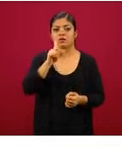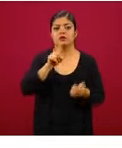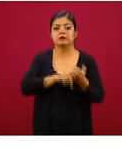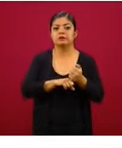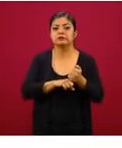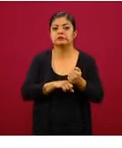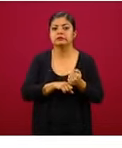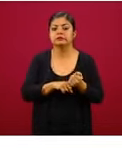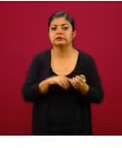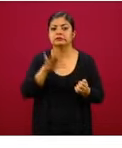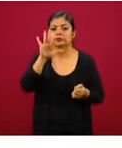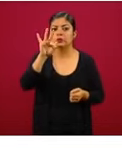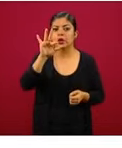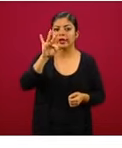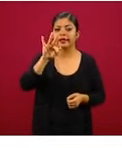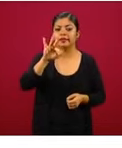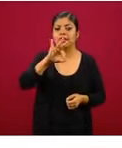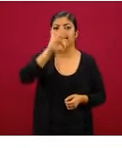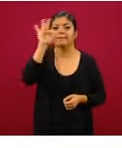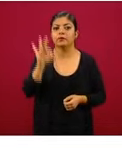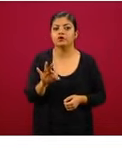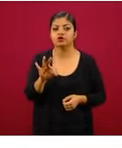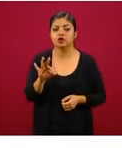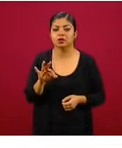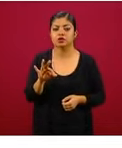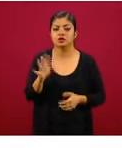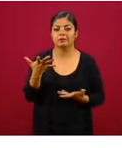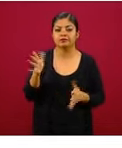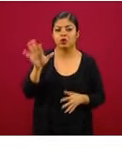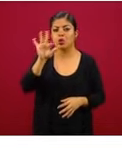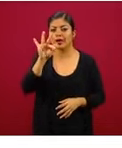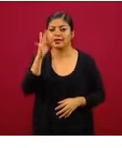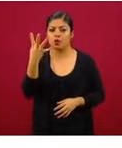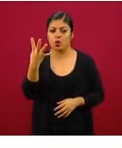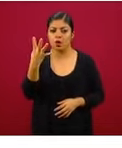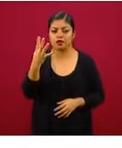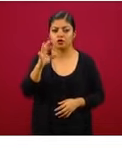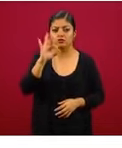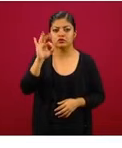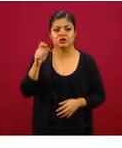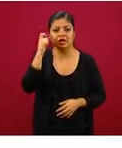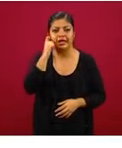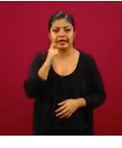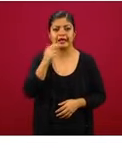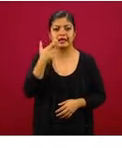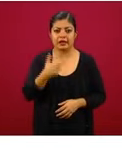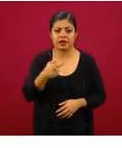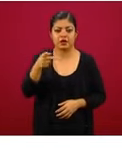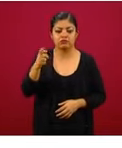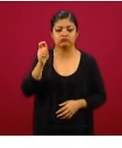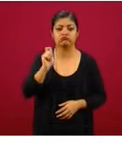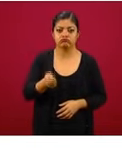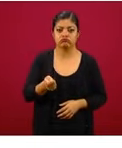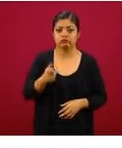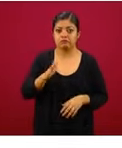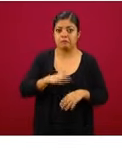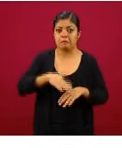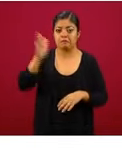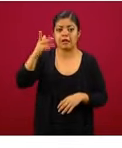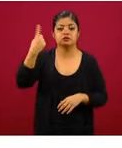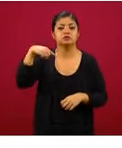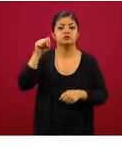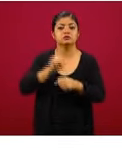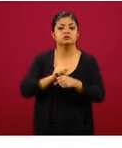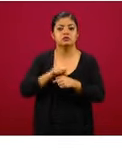superan el 40% de ocupación, ahí con un 44%, Estado de Guerrero, pues también son más que las que teníamos hace